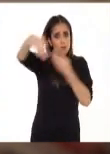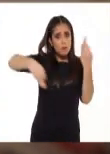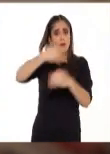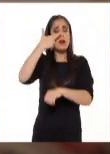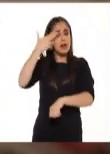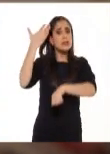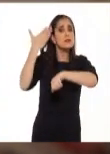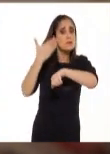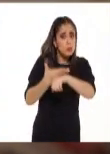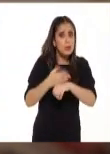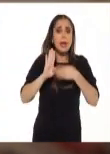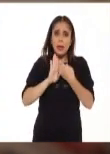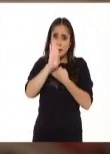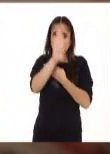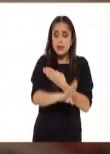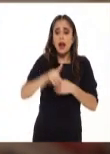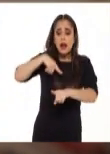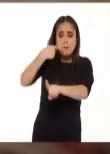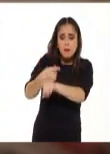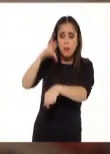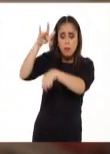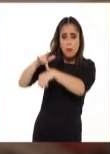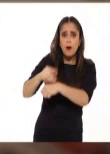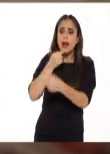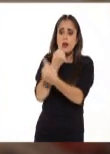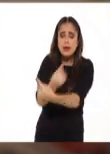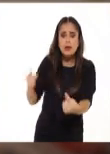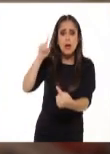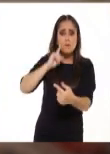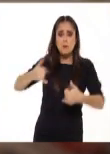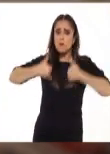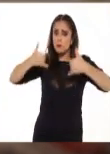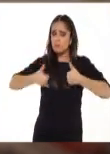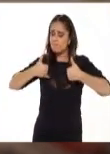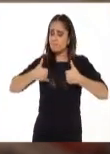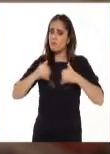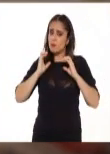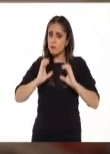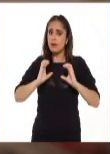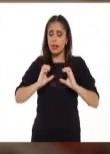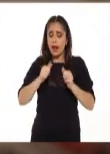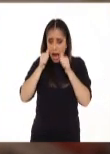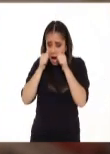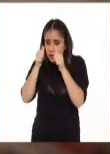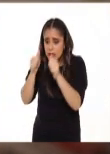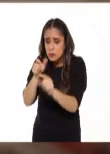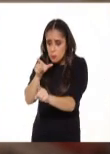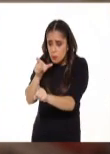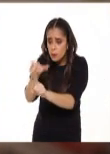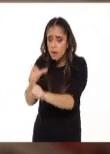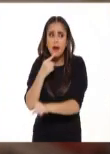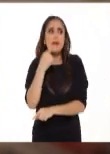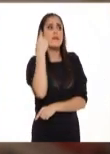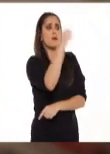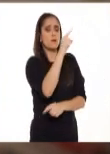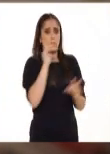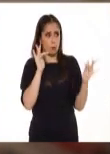todos somos responsables de evitar la violencia sexual hacia niñas y adolescentes. Escucha, protege y